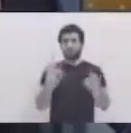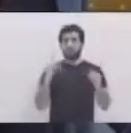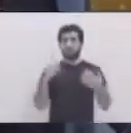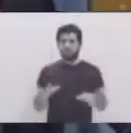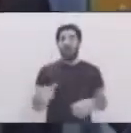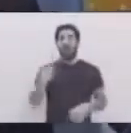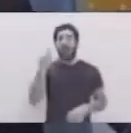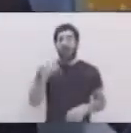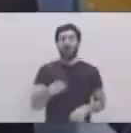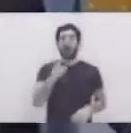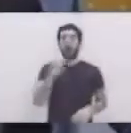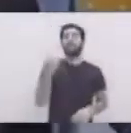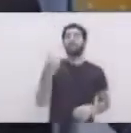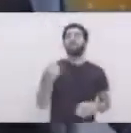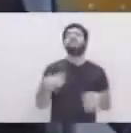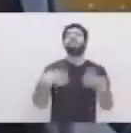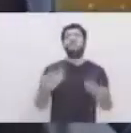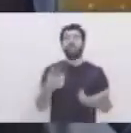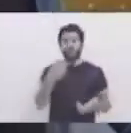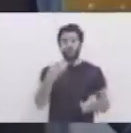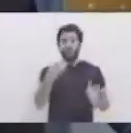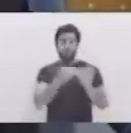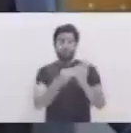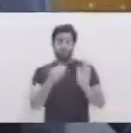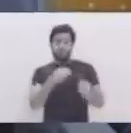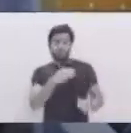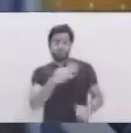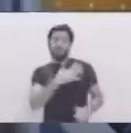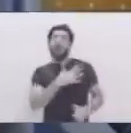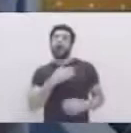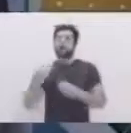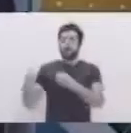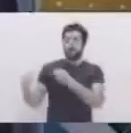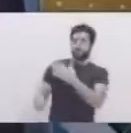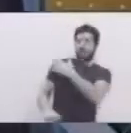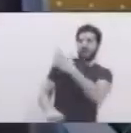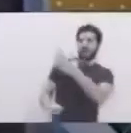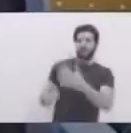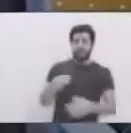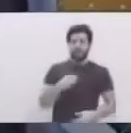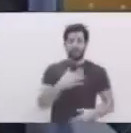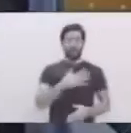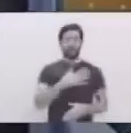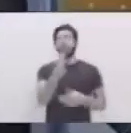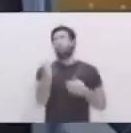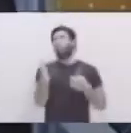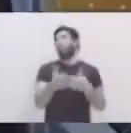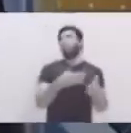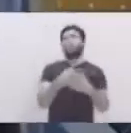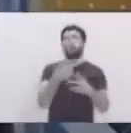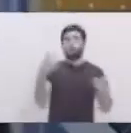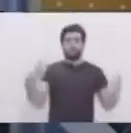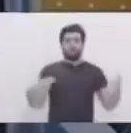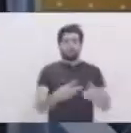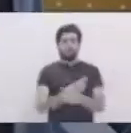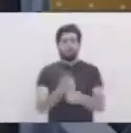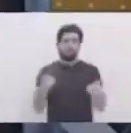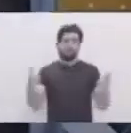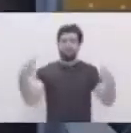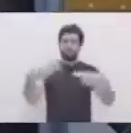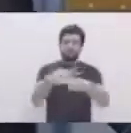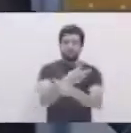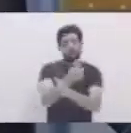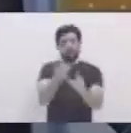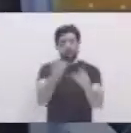manchitas me van a ayudar ustedes. ¿Se animan? Perfecto, me parece. Ver, recuerden que son irregulares, entonces no tienen que ser